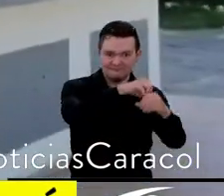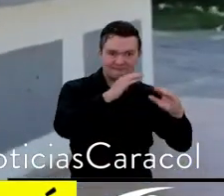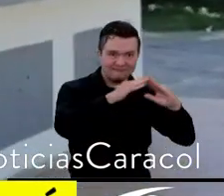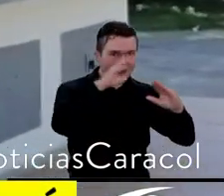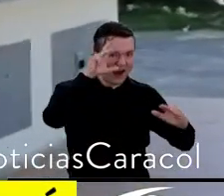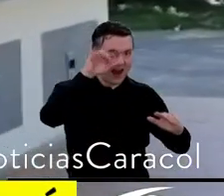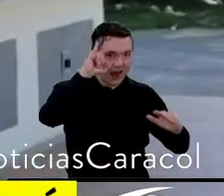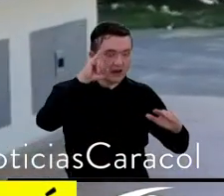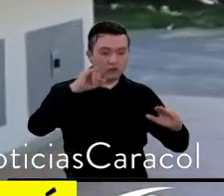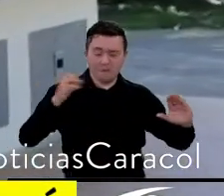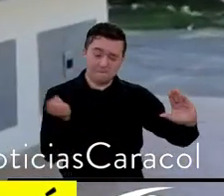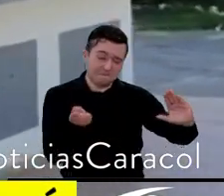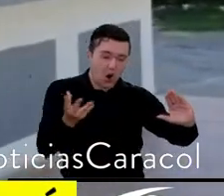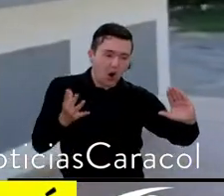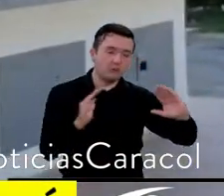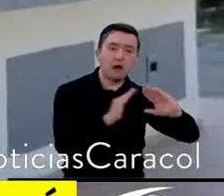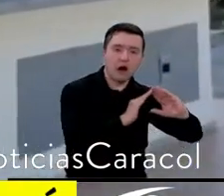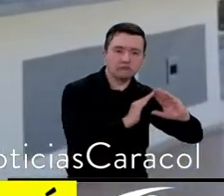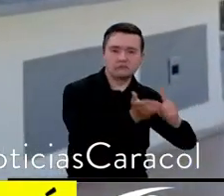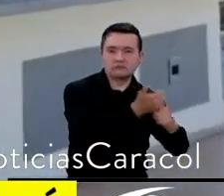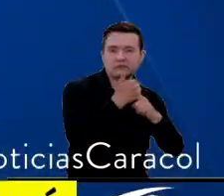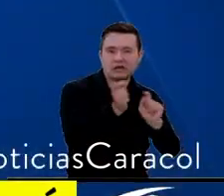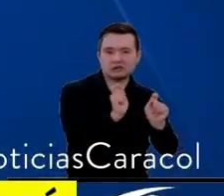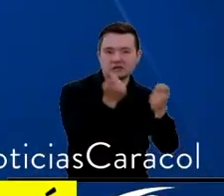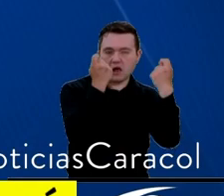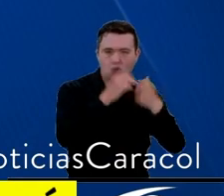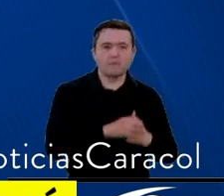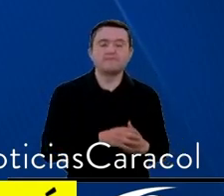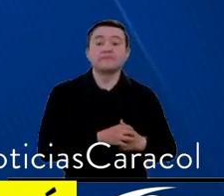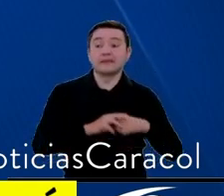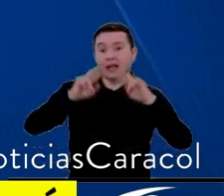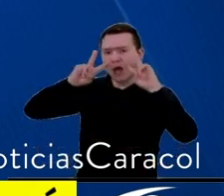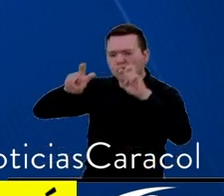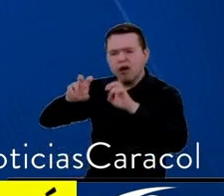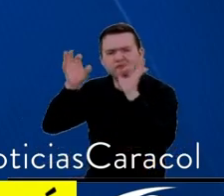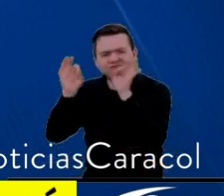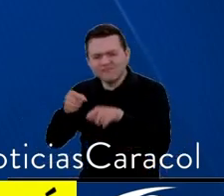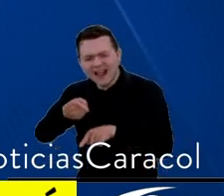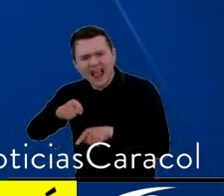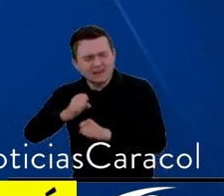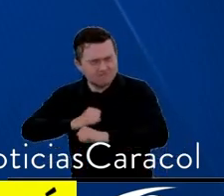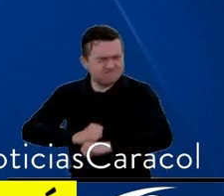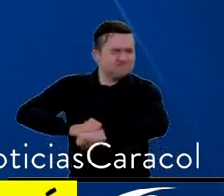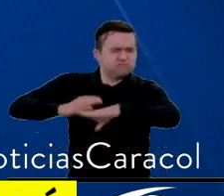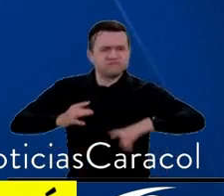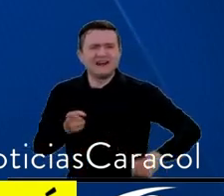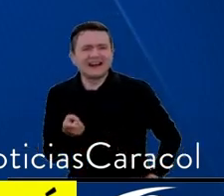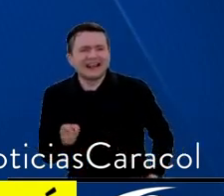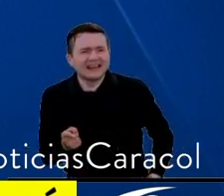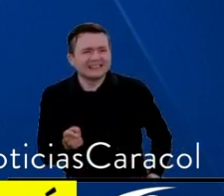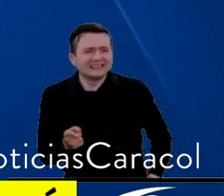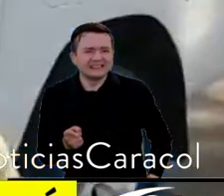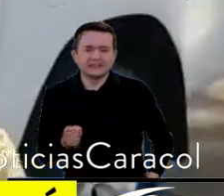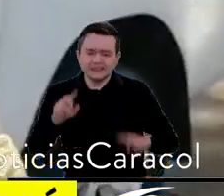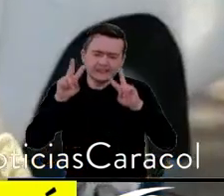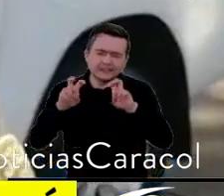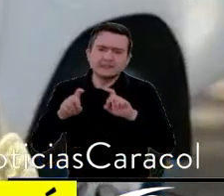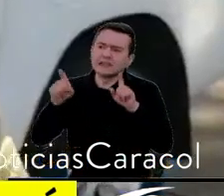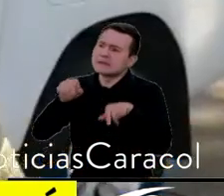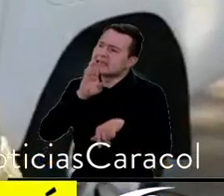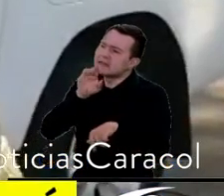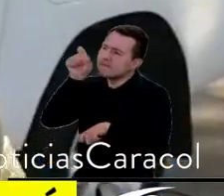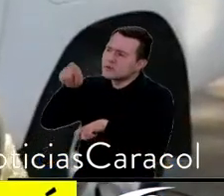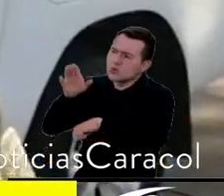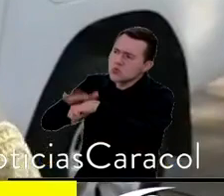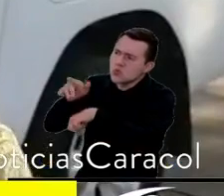autoridades investigan el tipo de explosivo utilizado y se encuentran en la búsqueda de los responsables. Estamos ofreciendo una recompensa de hasta 10